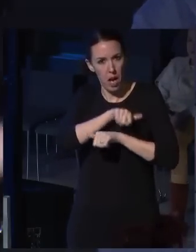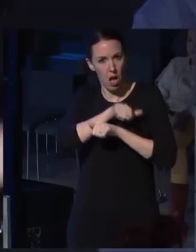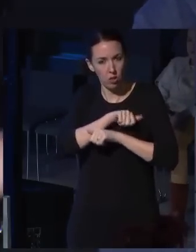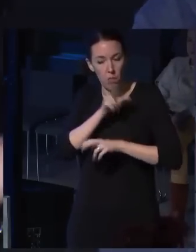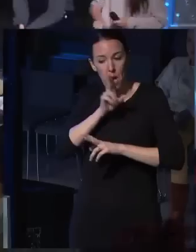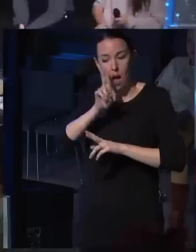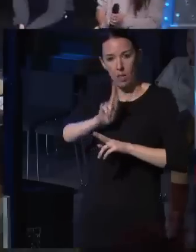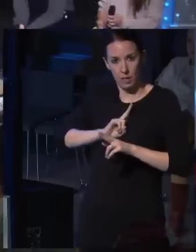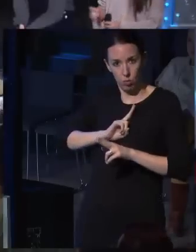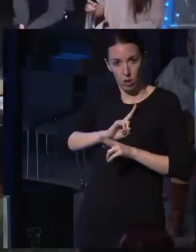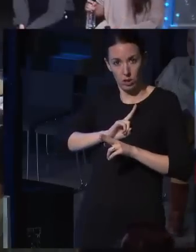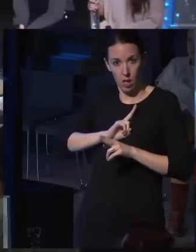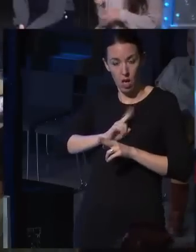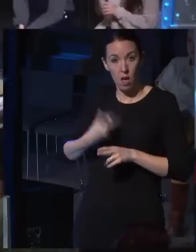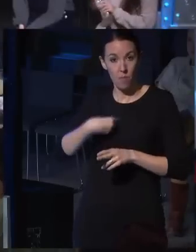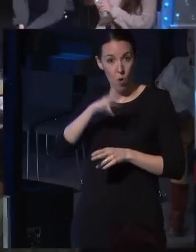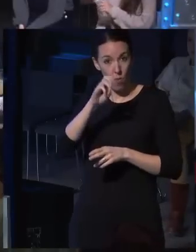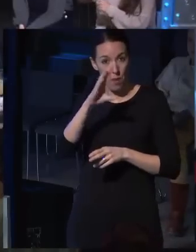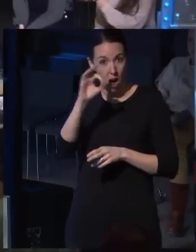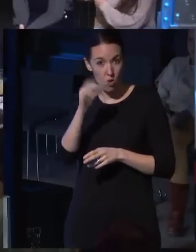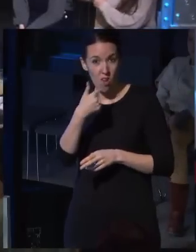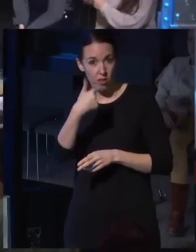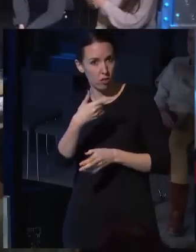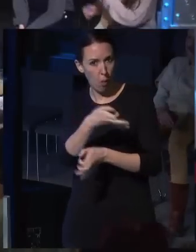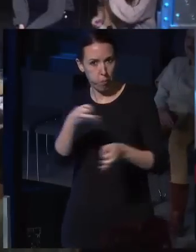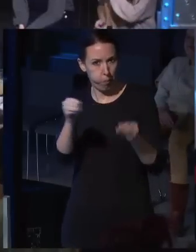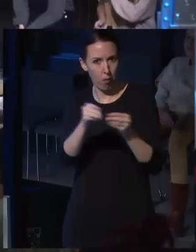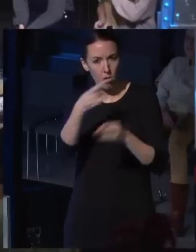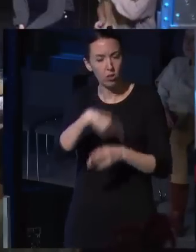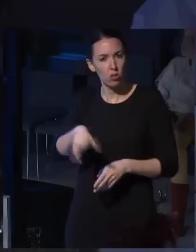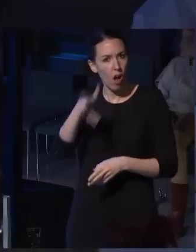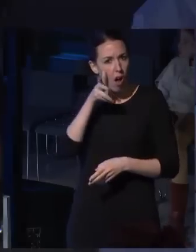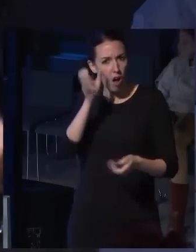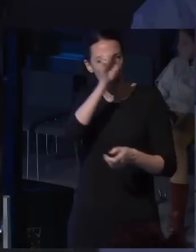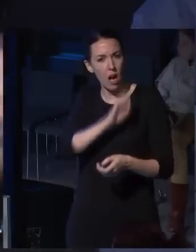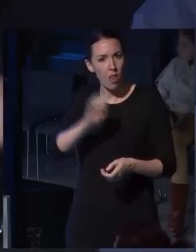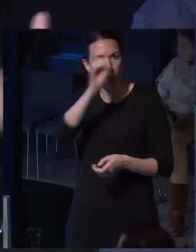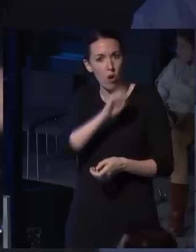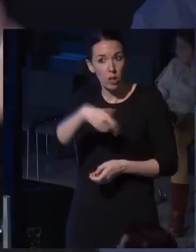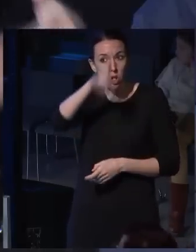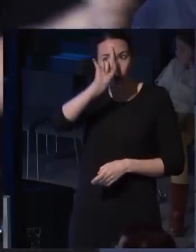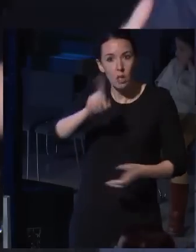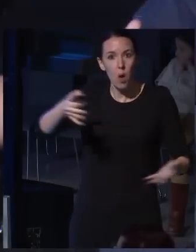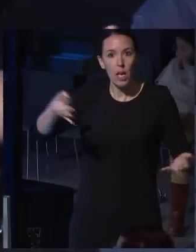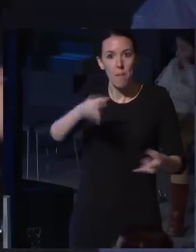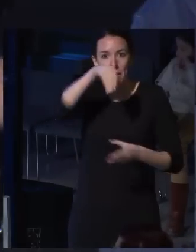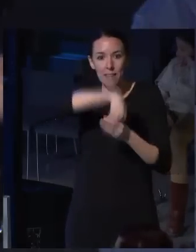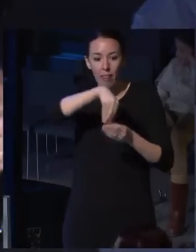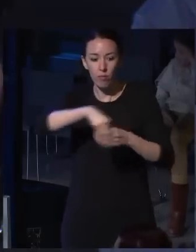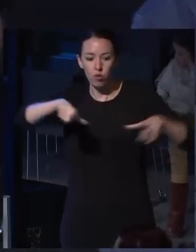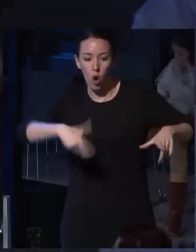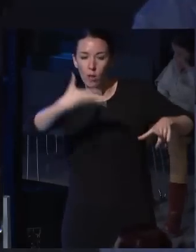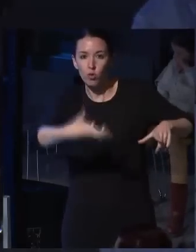una respuesta, y lo que ha dicho Paco es muy acertado. Nosotros, cuando escuchamos esas canciones, no sabemos qué es lo que ha pasado dentro, no